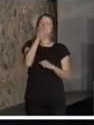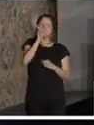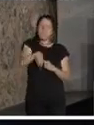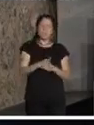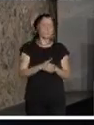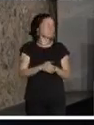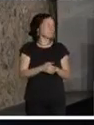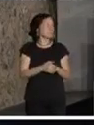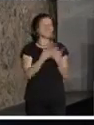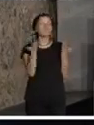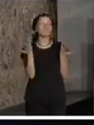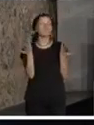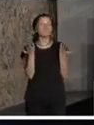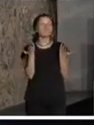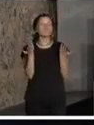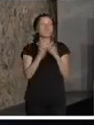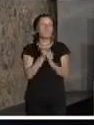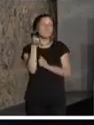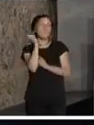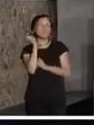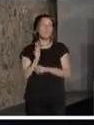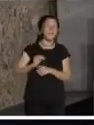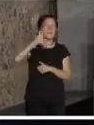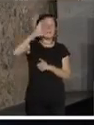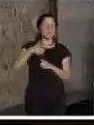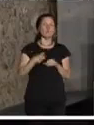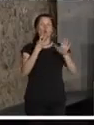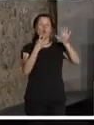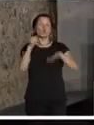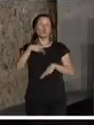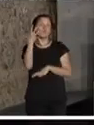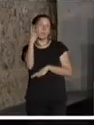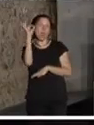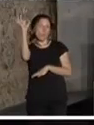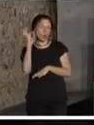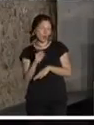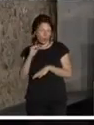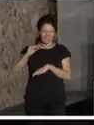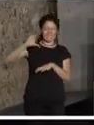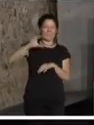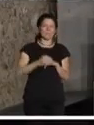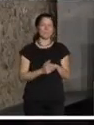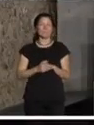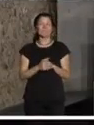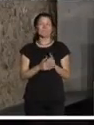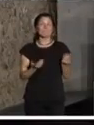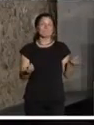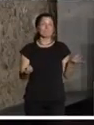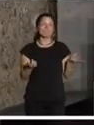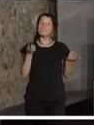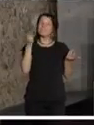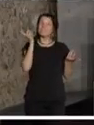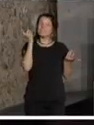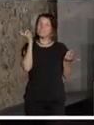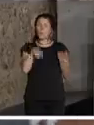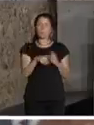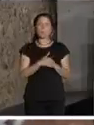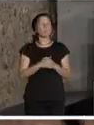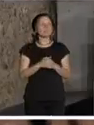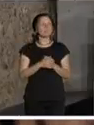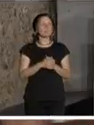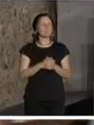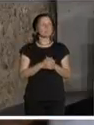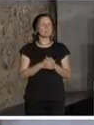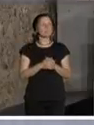es el que ha subido las pensiones un ocho y medio por ciento y es el que ha posibilitado